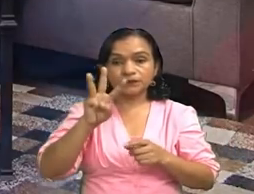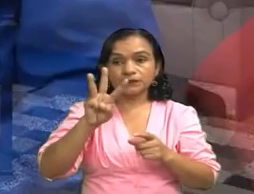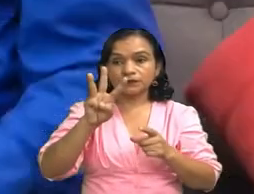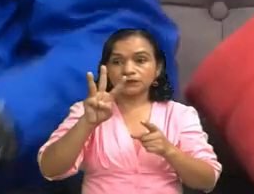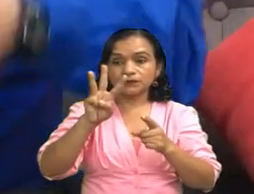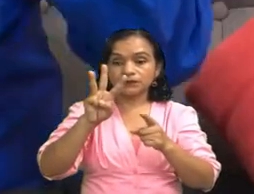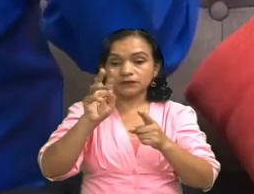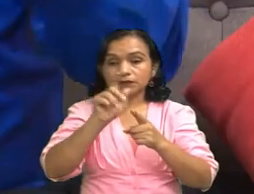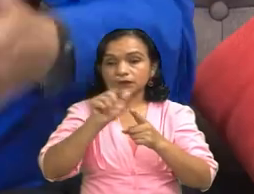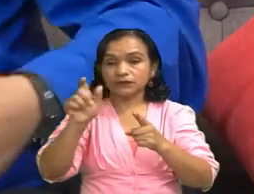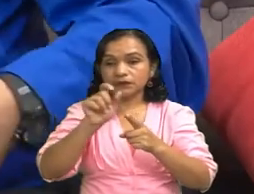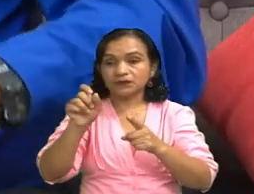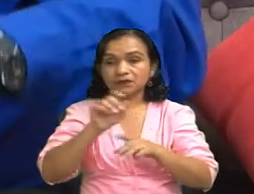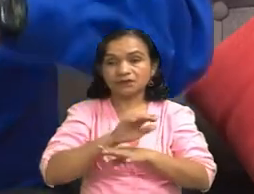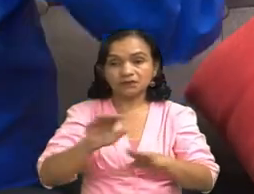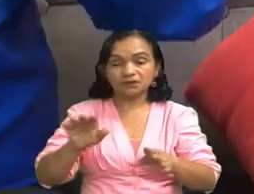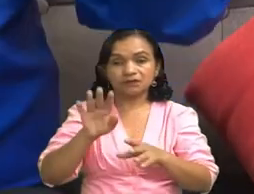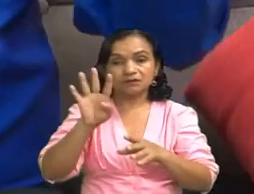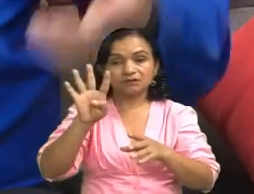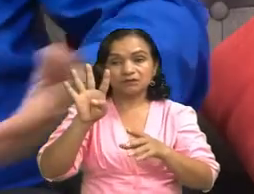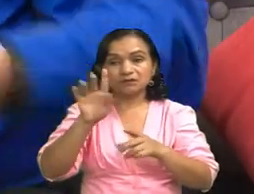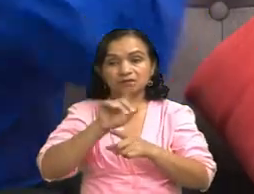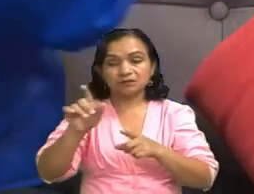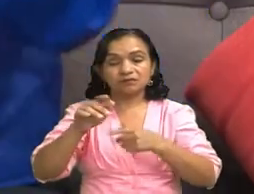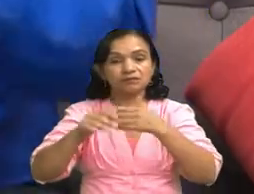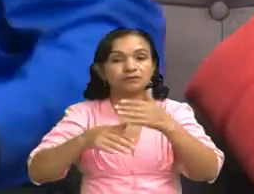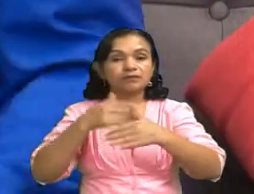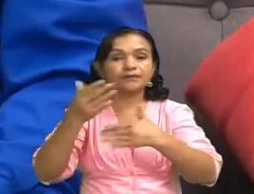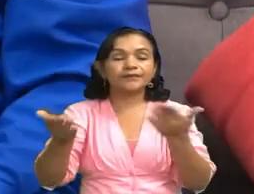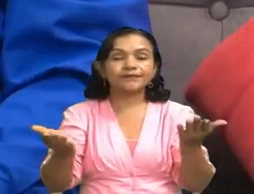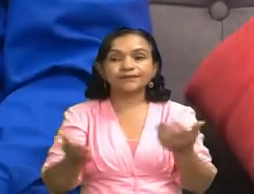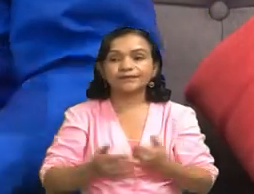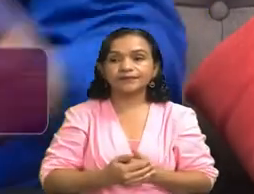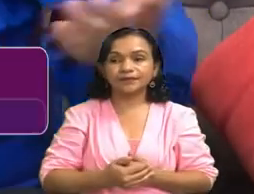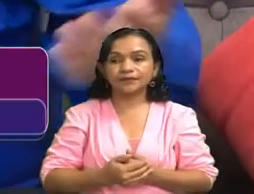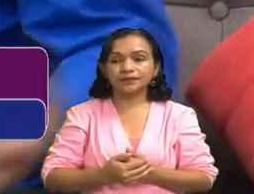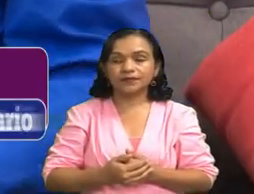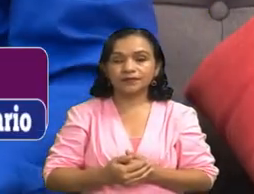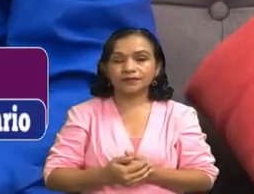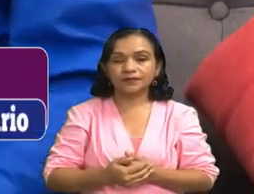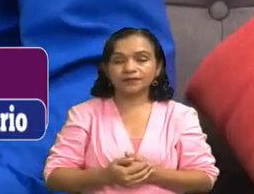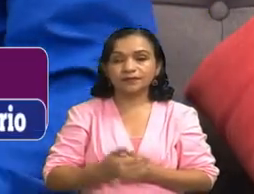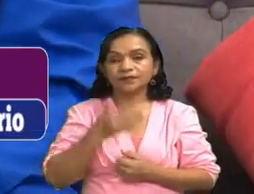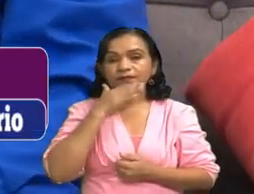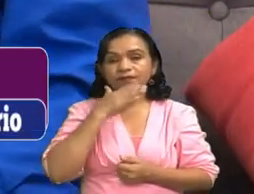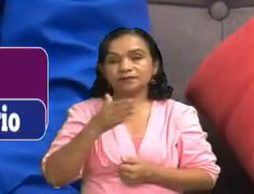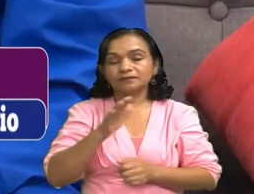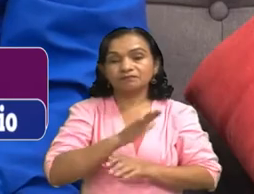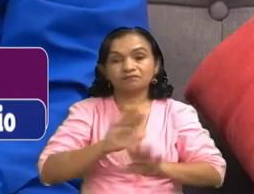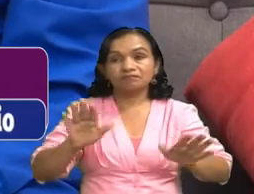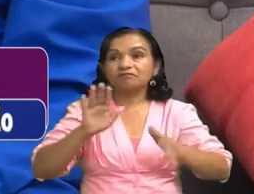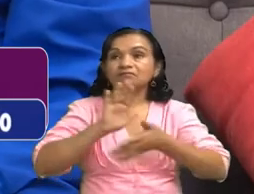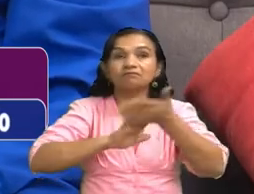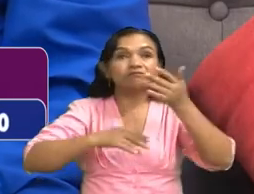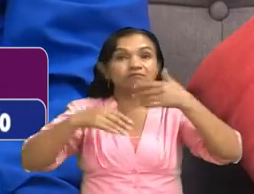a funcionar, después los 4, siguen remodelando, llegamos a, creo que hoy en diciembre, pues Dios quiera.